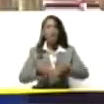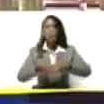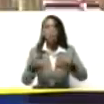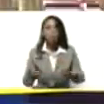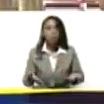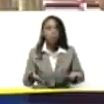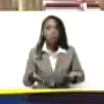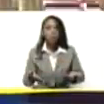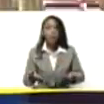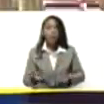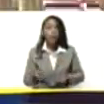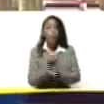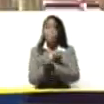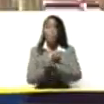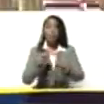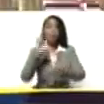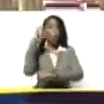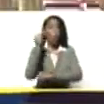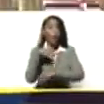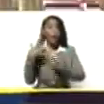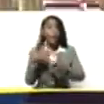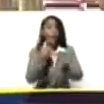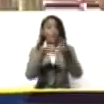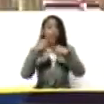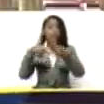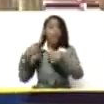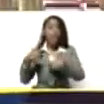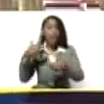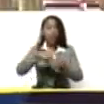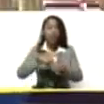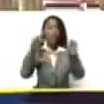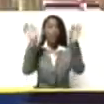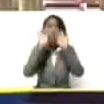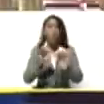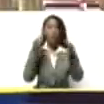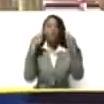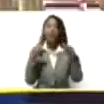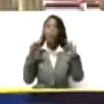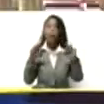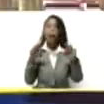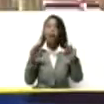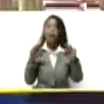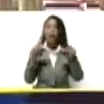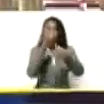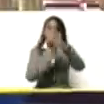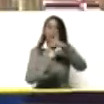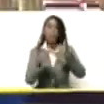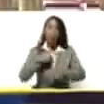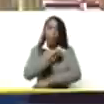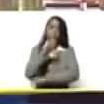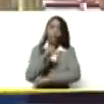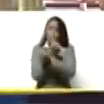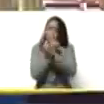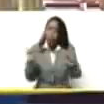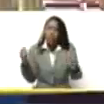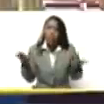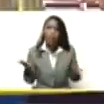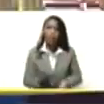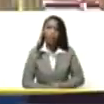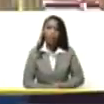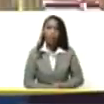es que es imposible lograr que se vendan los combustibles de manera normal y decente pregunto es imposible